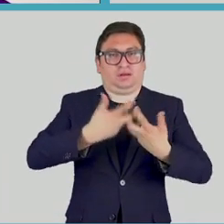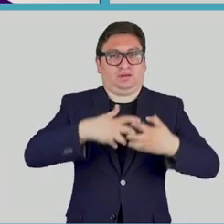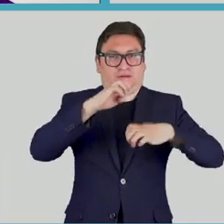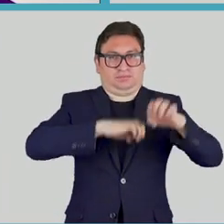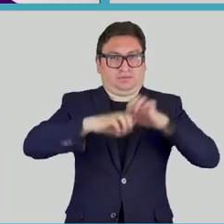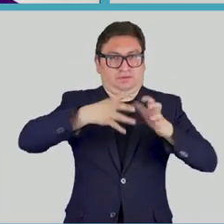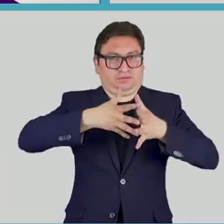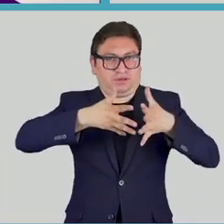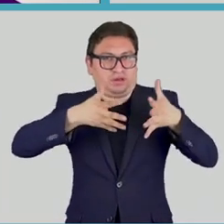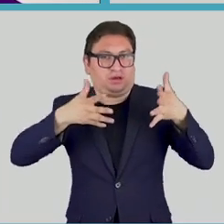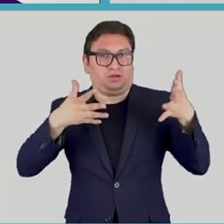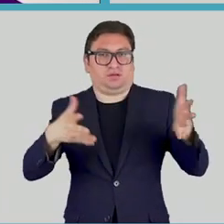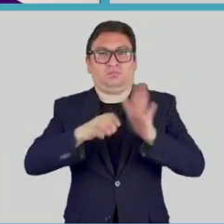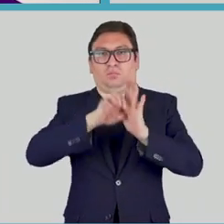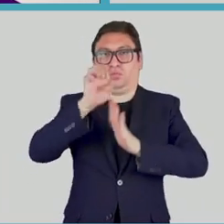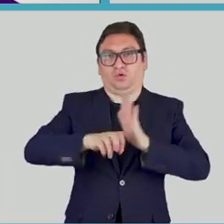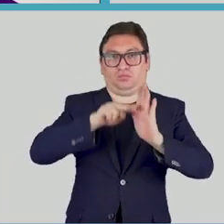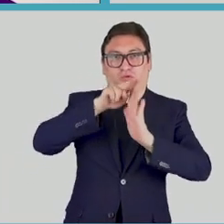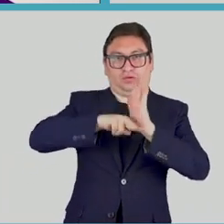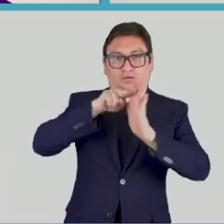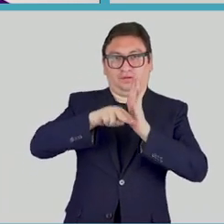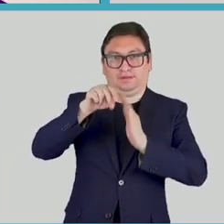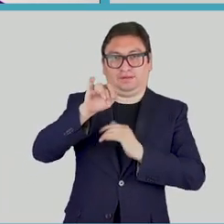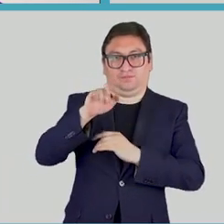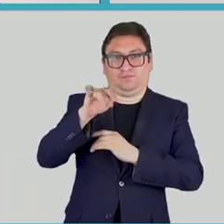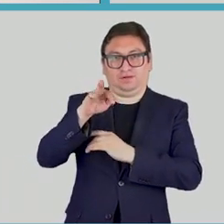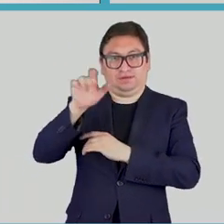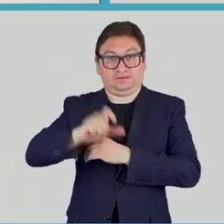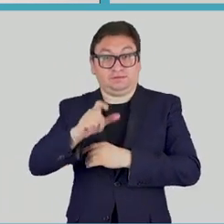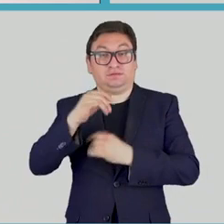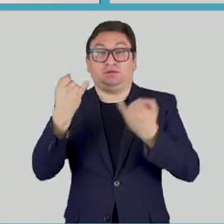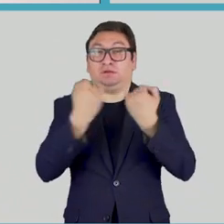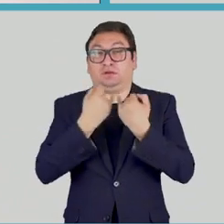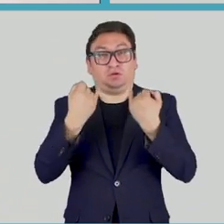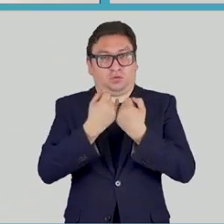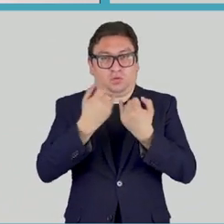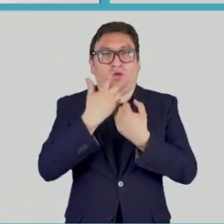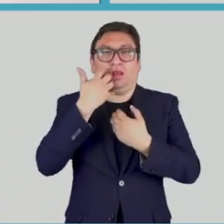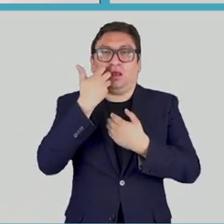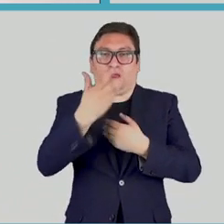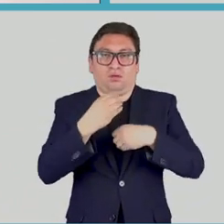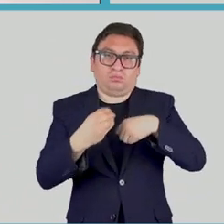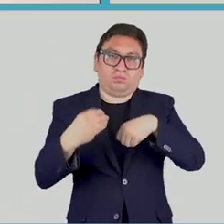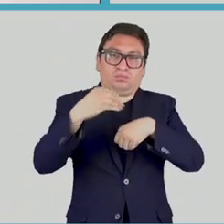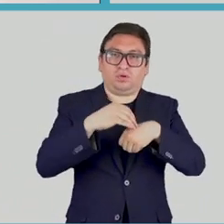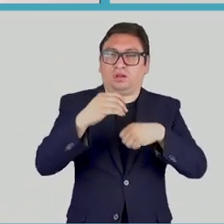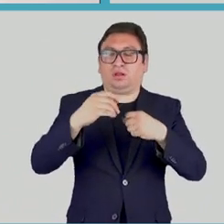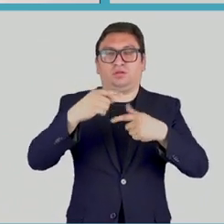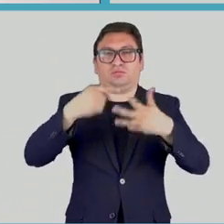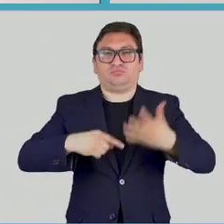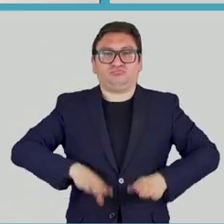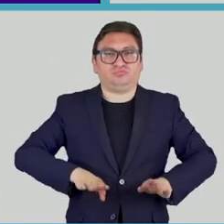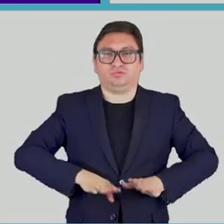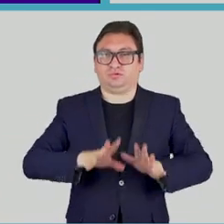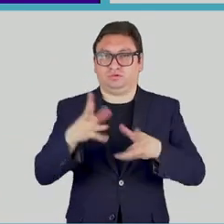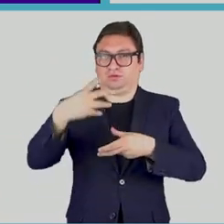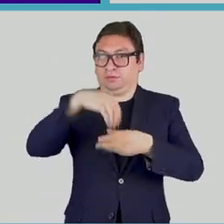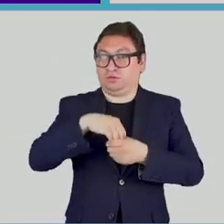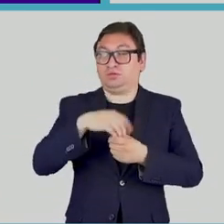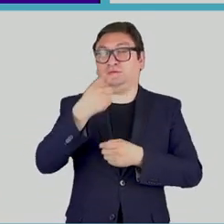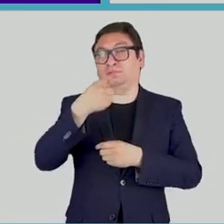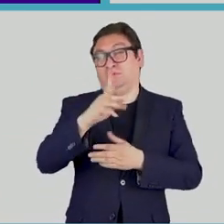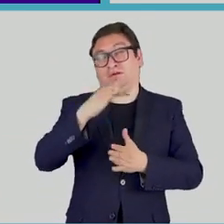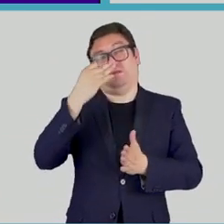productoras ahora las que trabajan para Netflix han procurado establecer algunos estándares de inclusión pero